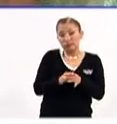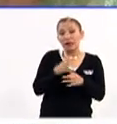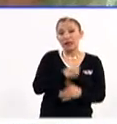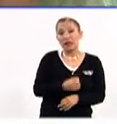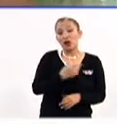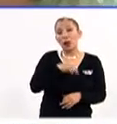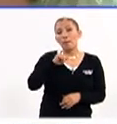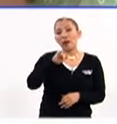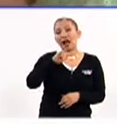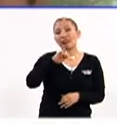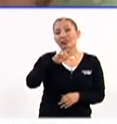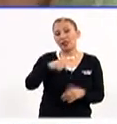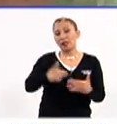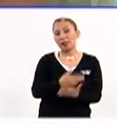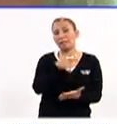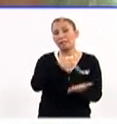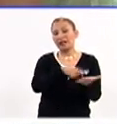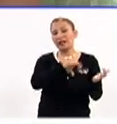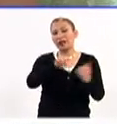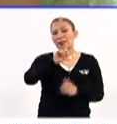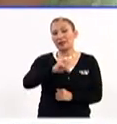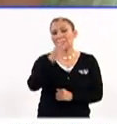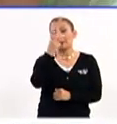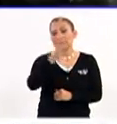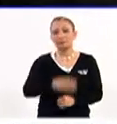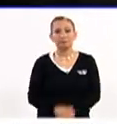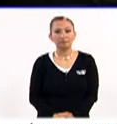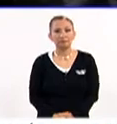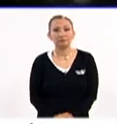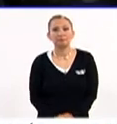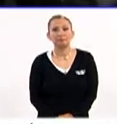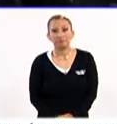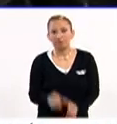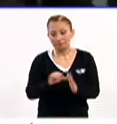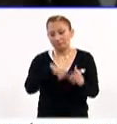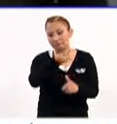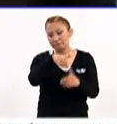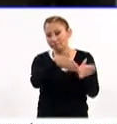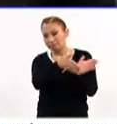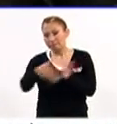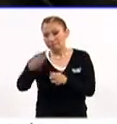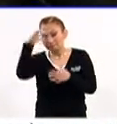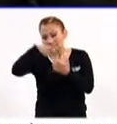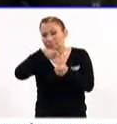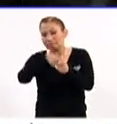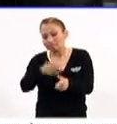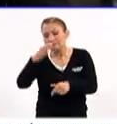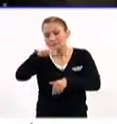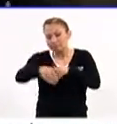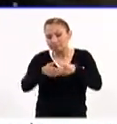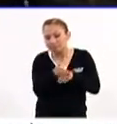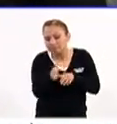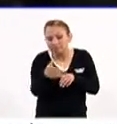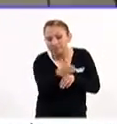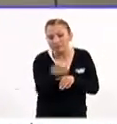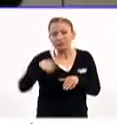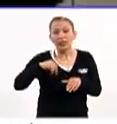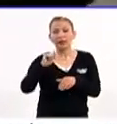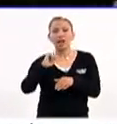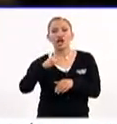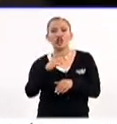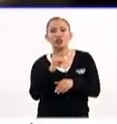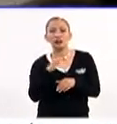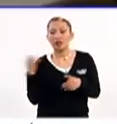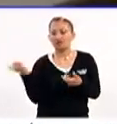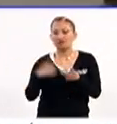hijo, Martín, que nació en 1523. En los meses siguientes, Cortés continuó avanzando hacia Tenochtitlan,